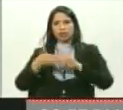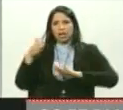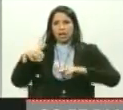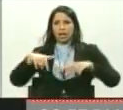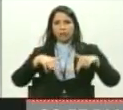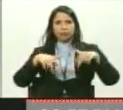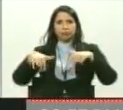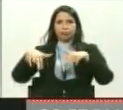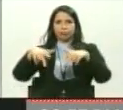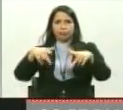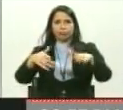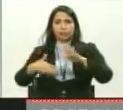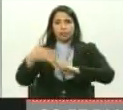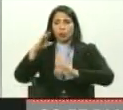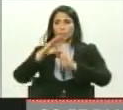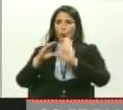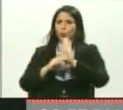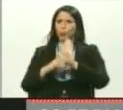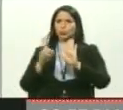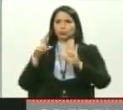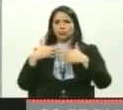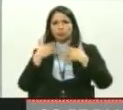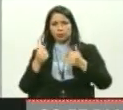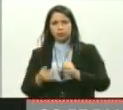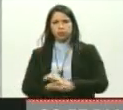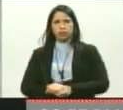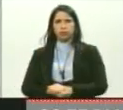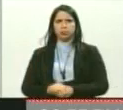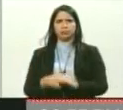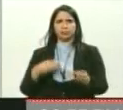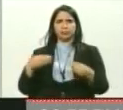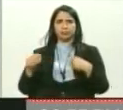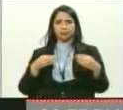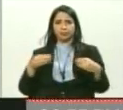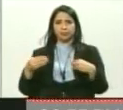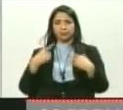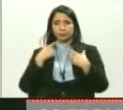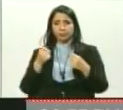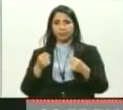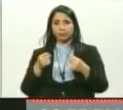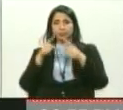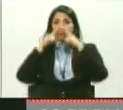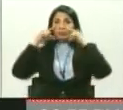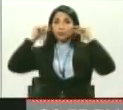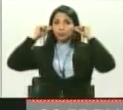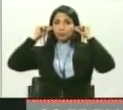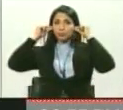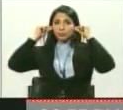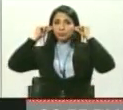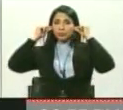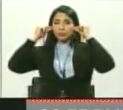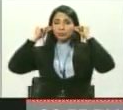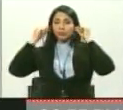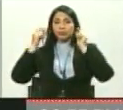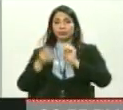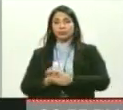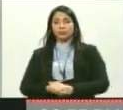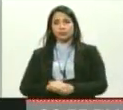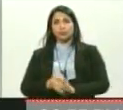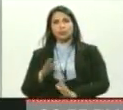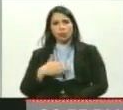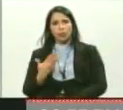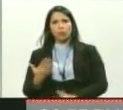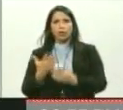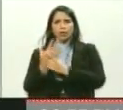sus cosas con seguridad, una flexibilización segura, con su tapabocas, con su gorrito, los que puedan con